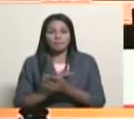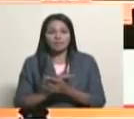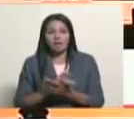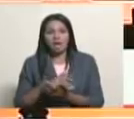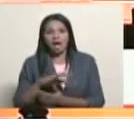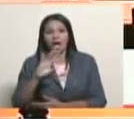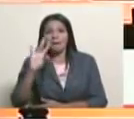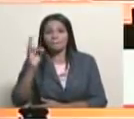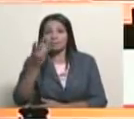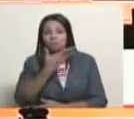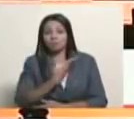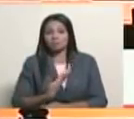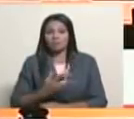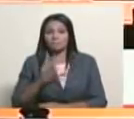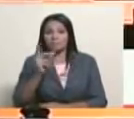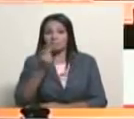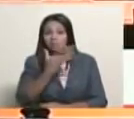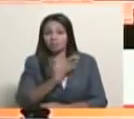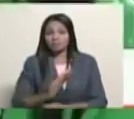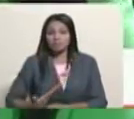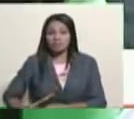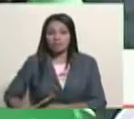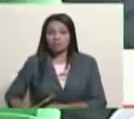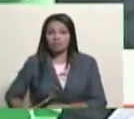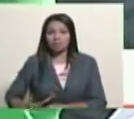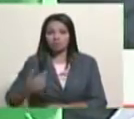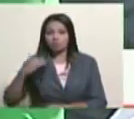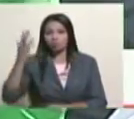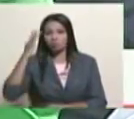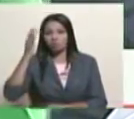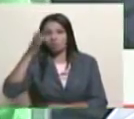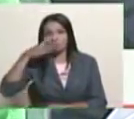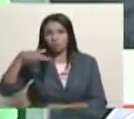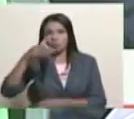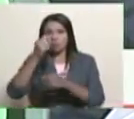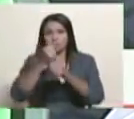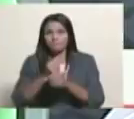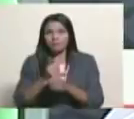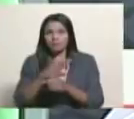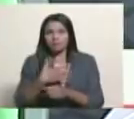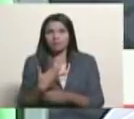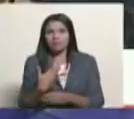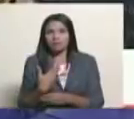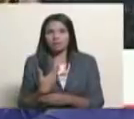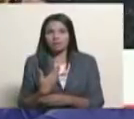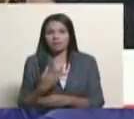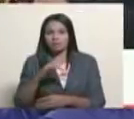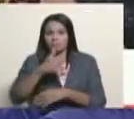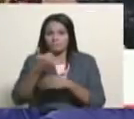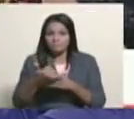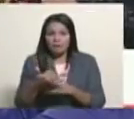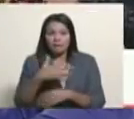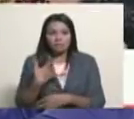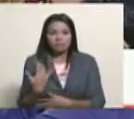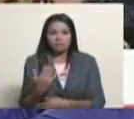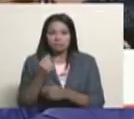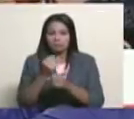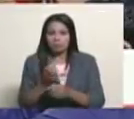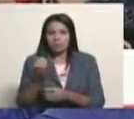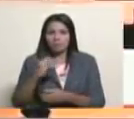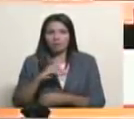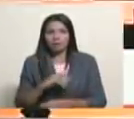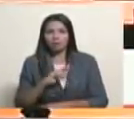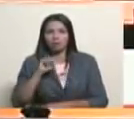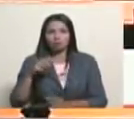vicepresidenta, sé que el pueblo espera y aspira mucho de todo este plan. Y